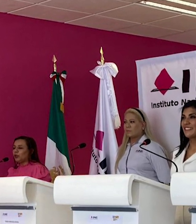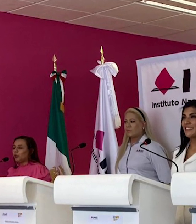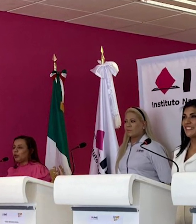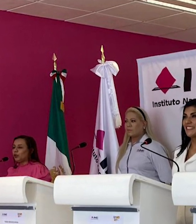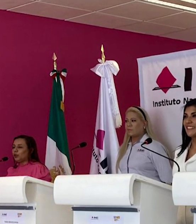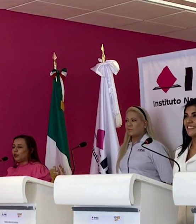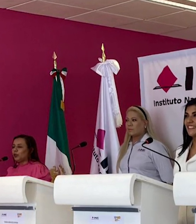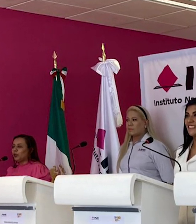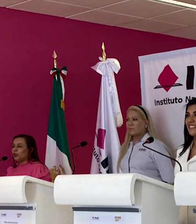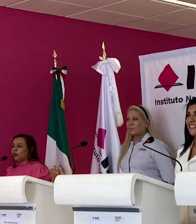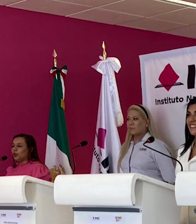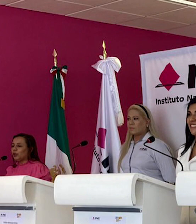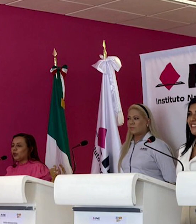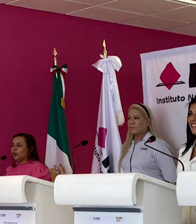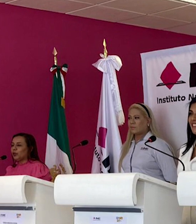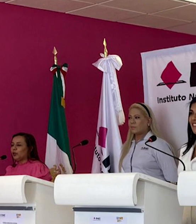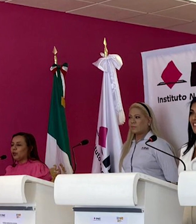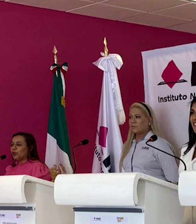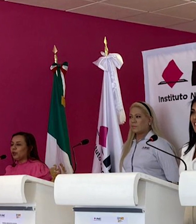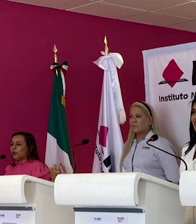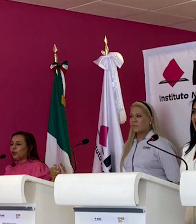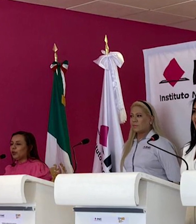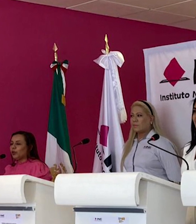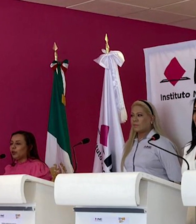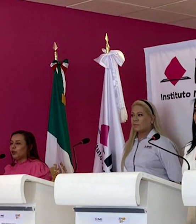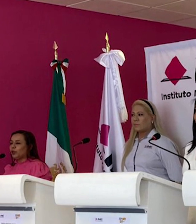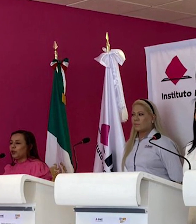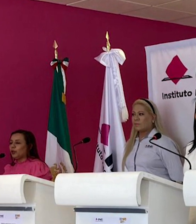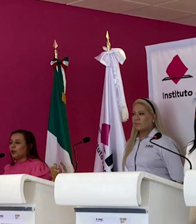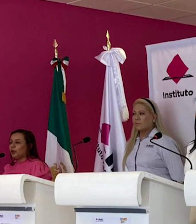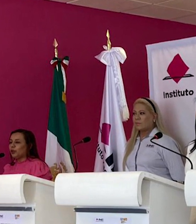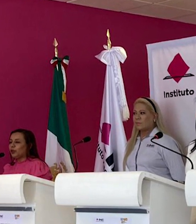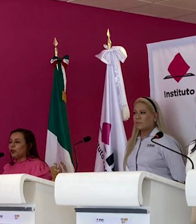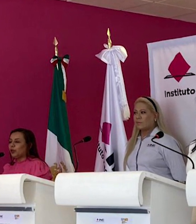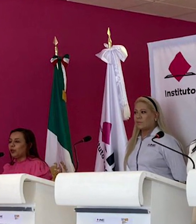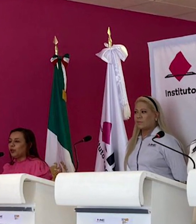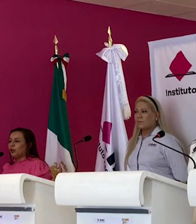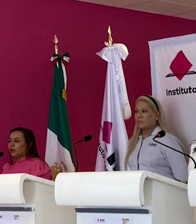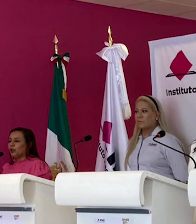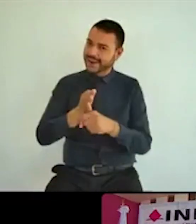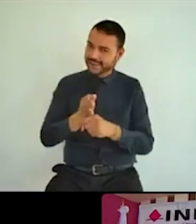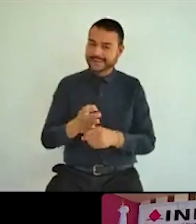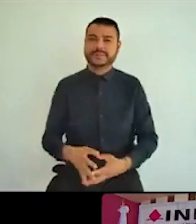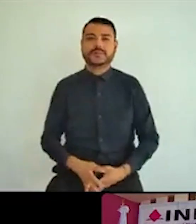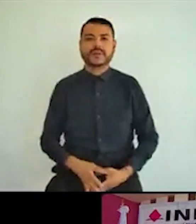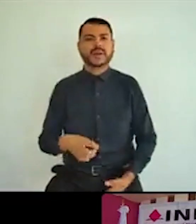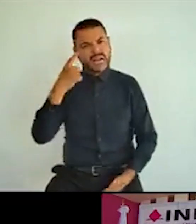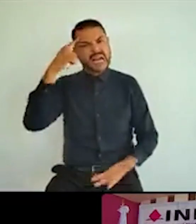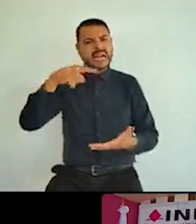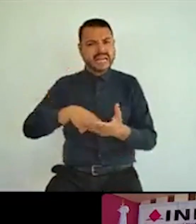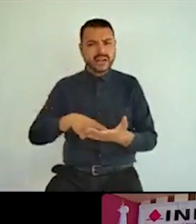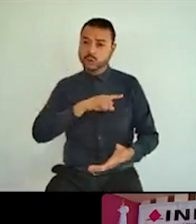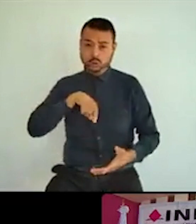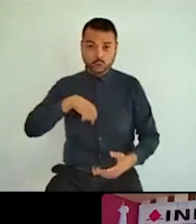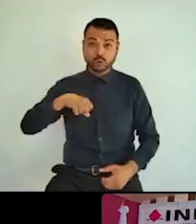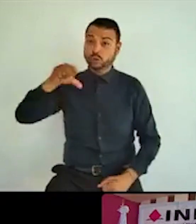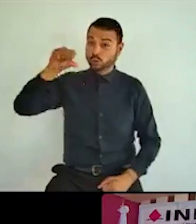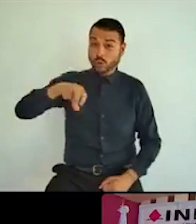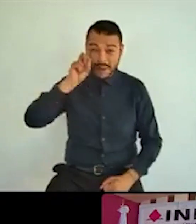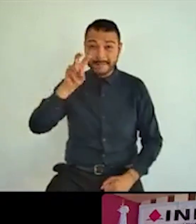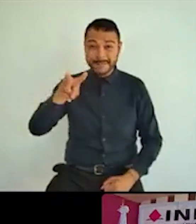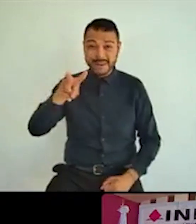Senado de la República por San Luis Potosí, organizado por el INE. Destacó la ausencia de Ruth González Silva del Partido Verde Ecologista de